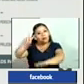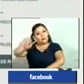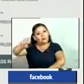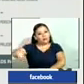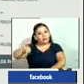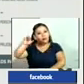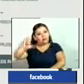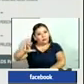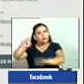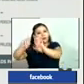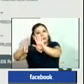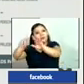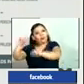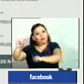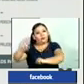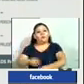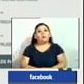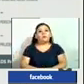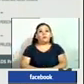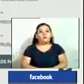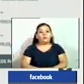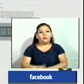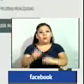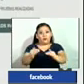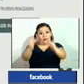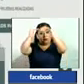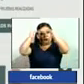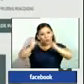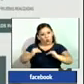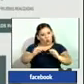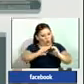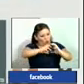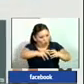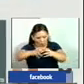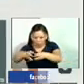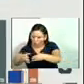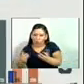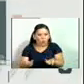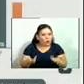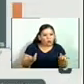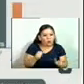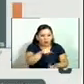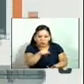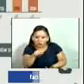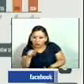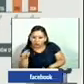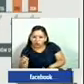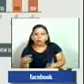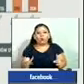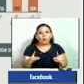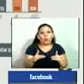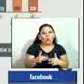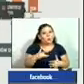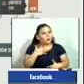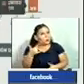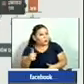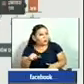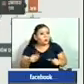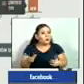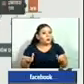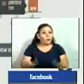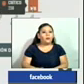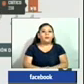.361. Ahora, vamos al estado de los pacientes para verificar cómo están fluctuando también esos números